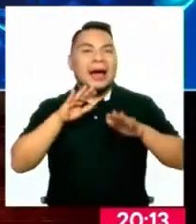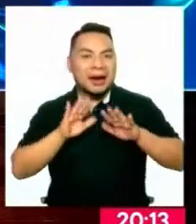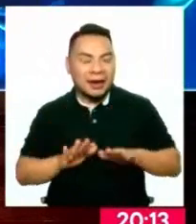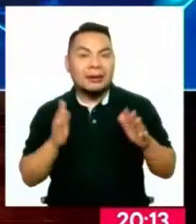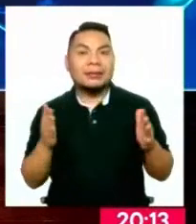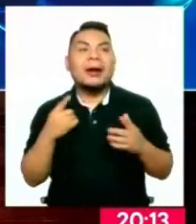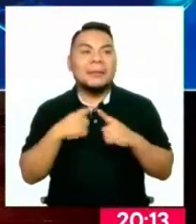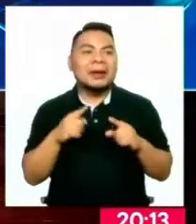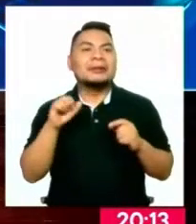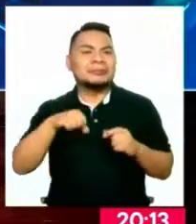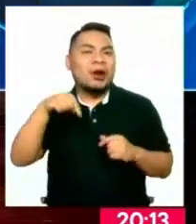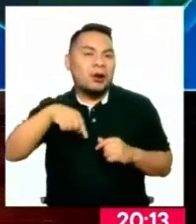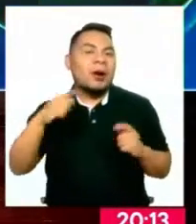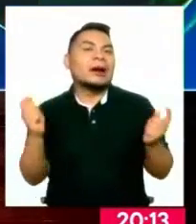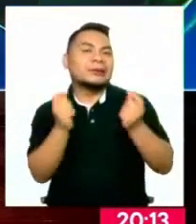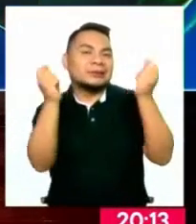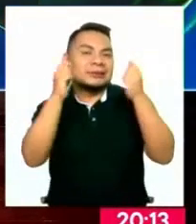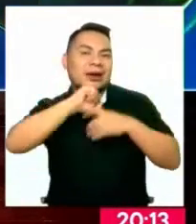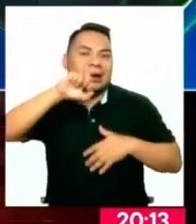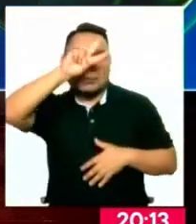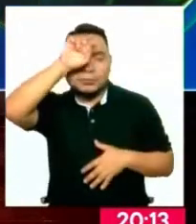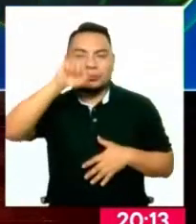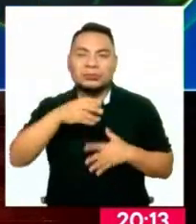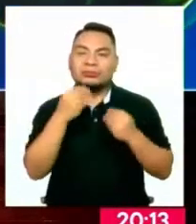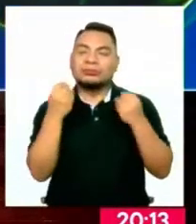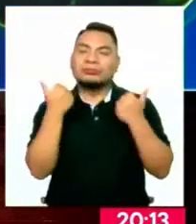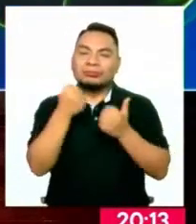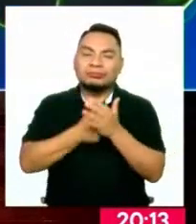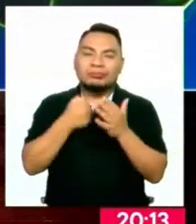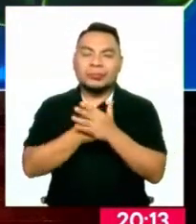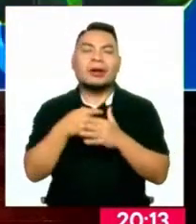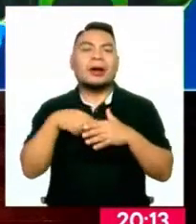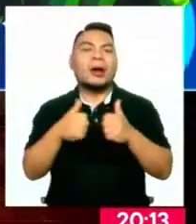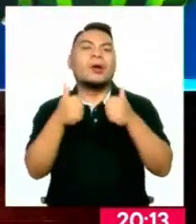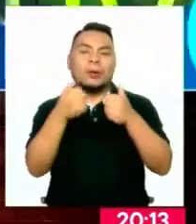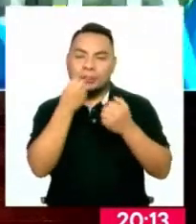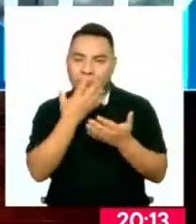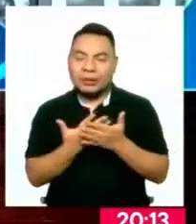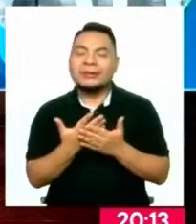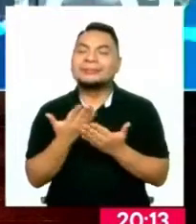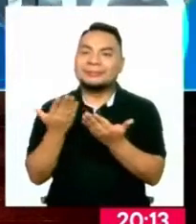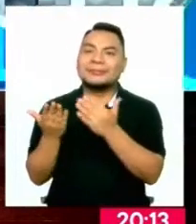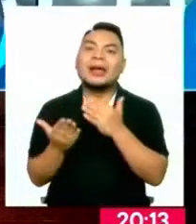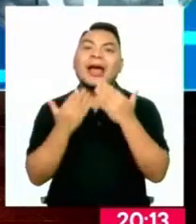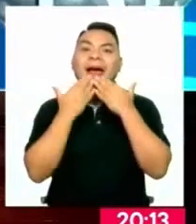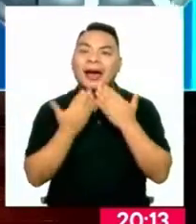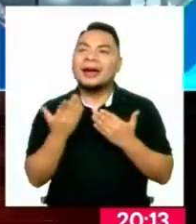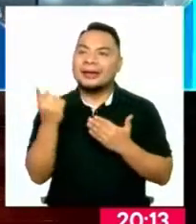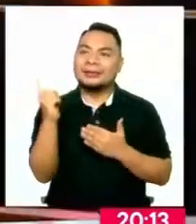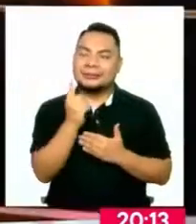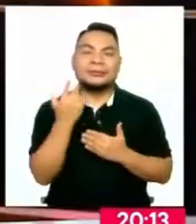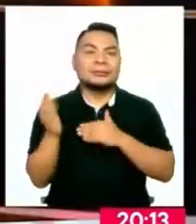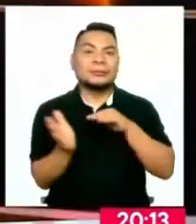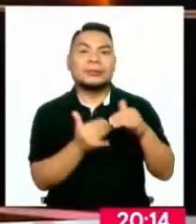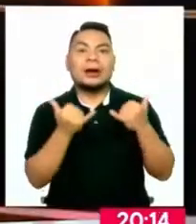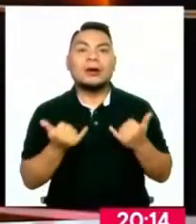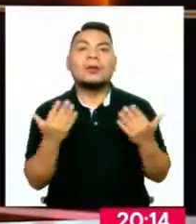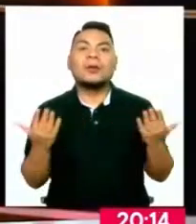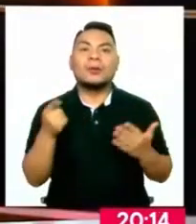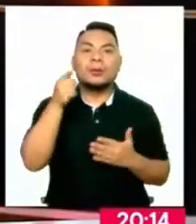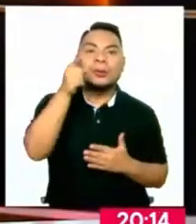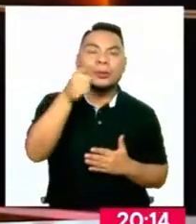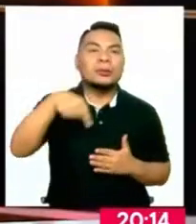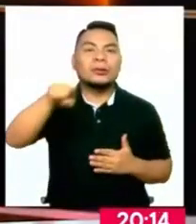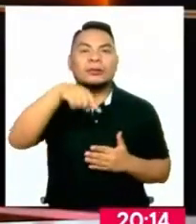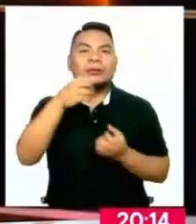día hay que celebrarlo porque así ha ganado Perú con mucha justicia, han jugado muy bien y se lo merecen. Bien, gracias por estar con nosotros y vamos a ir